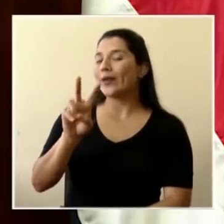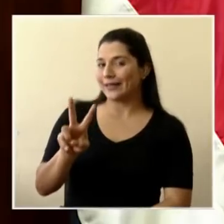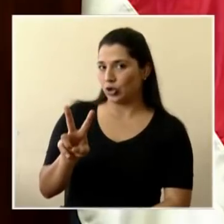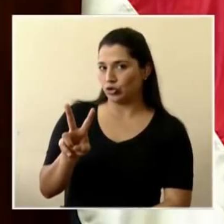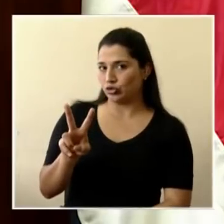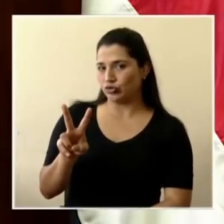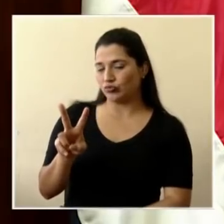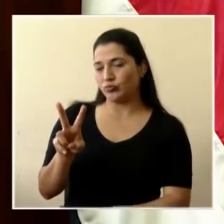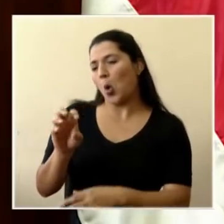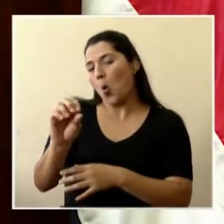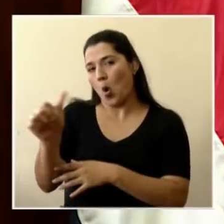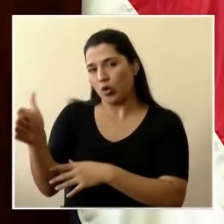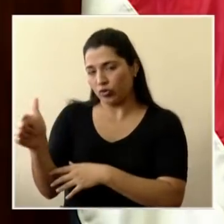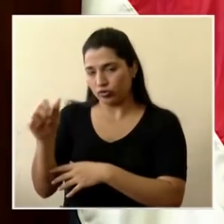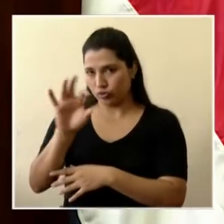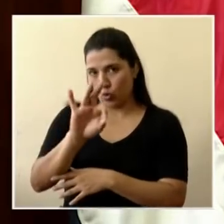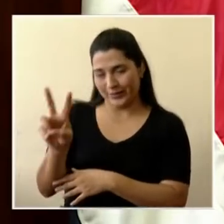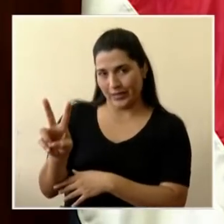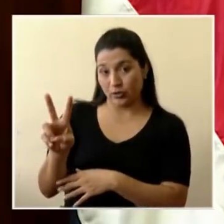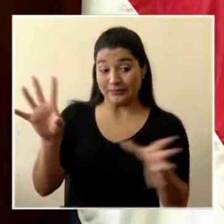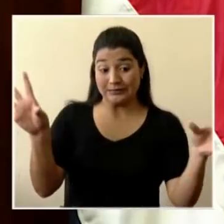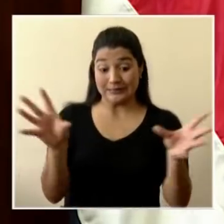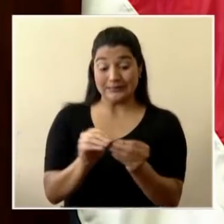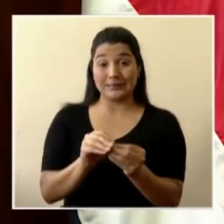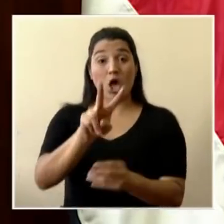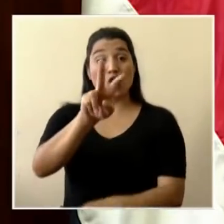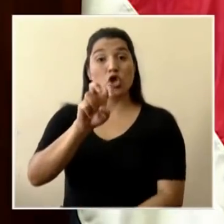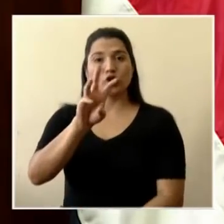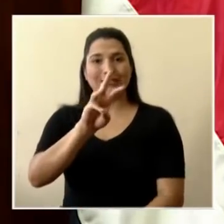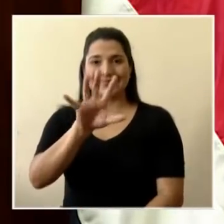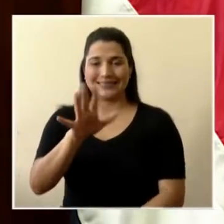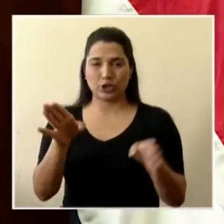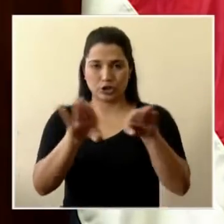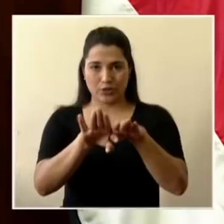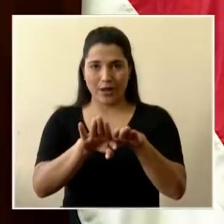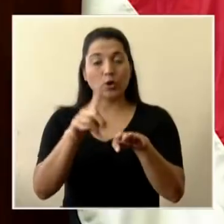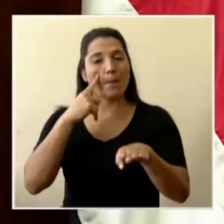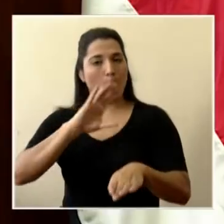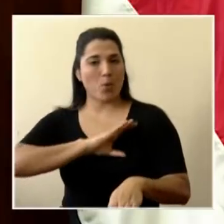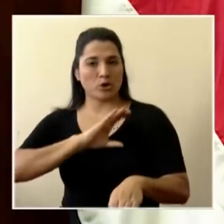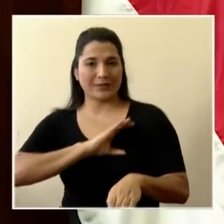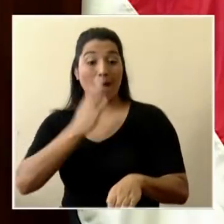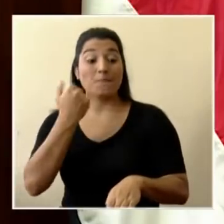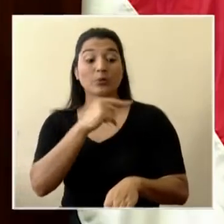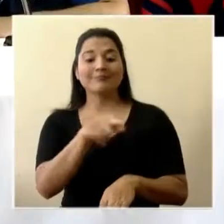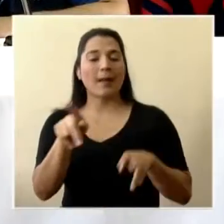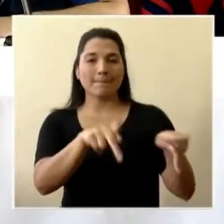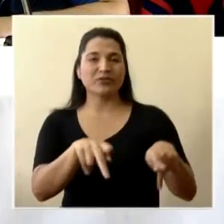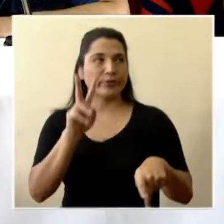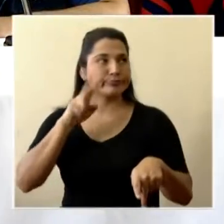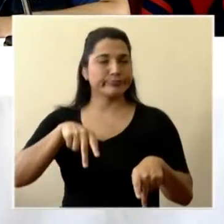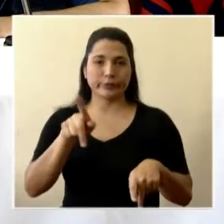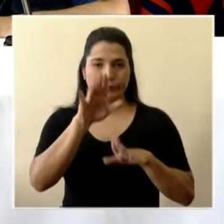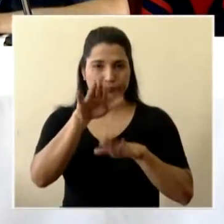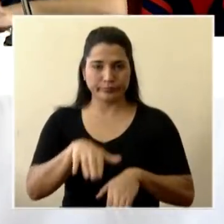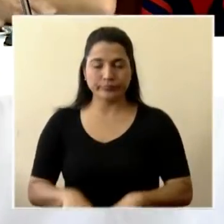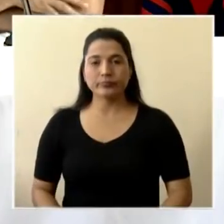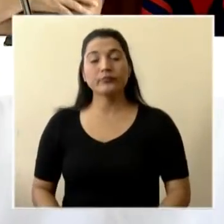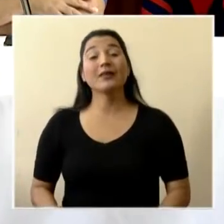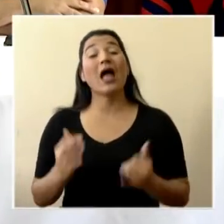total, en el periodo de análisis, 265 locales cerrados. Doctor Ruiz, Punto Noticioso